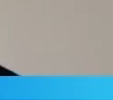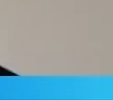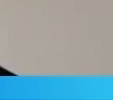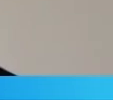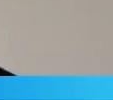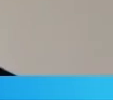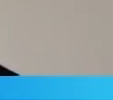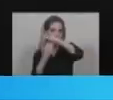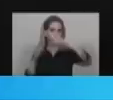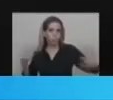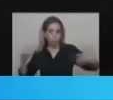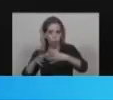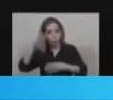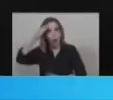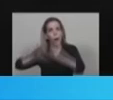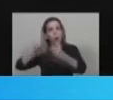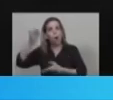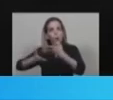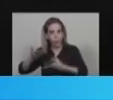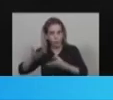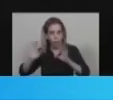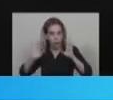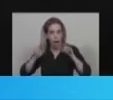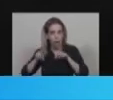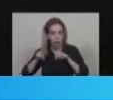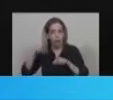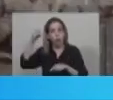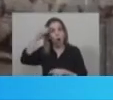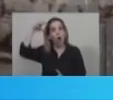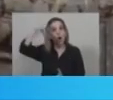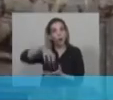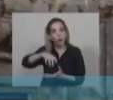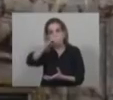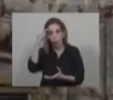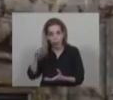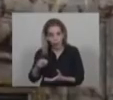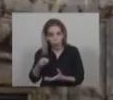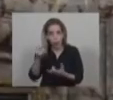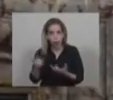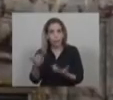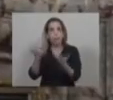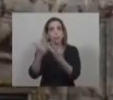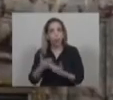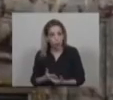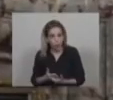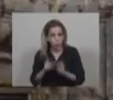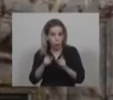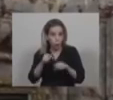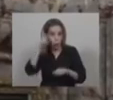leyes mandan, se plantea una campaña de desinformación solamente para exacerbar.